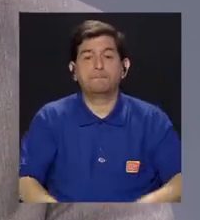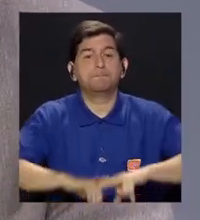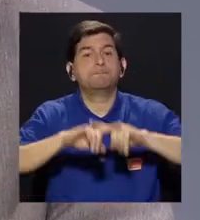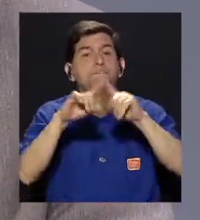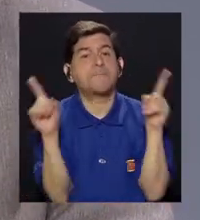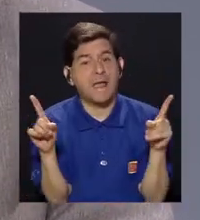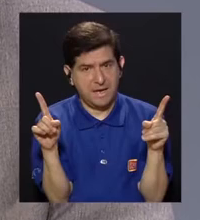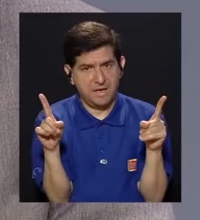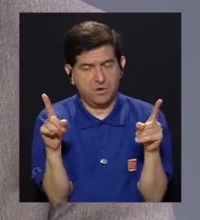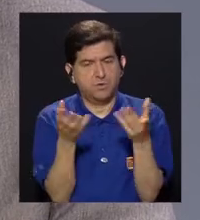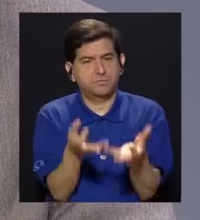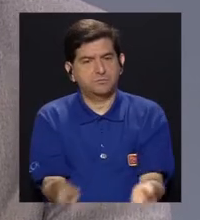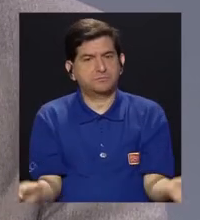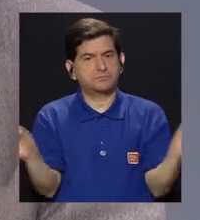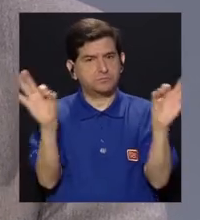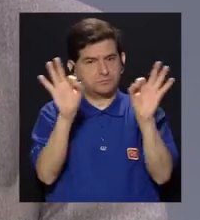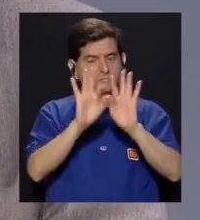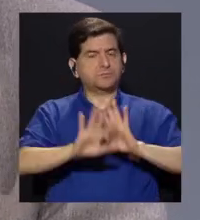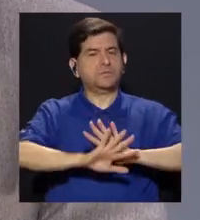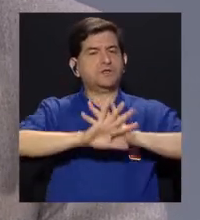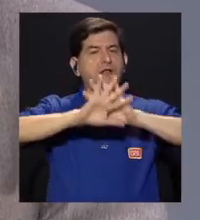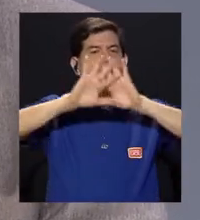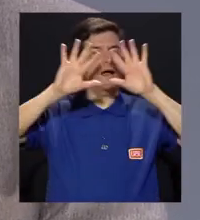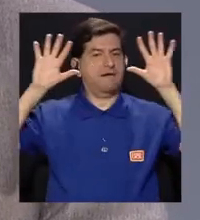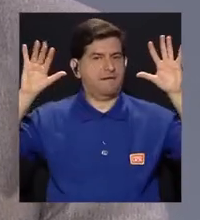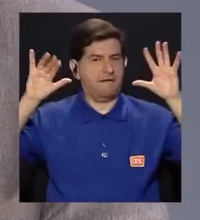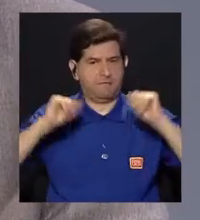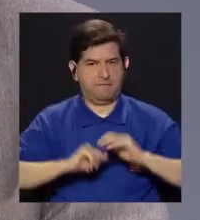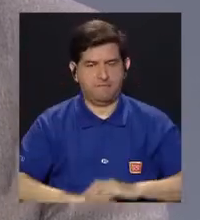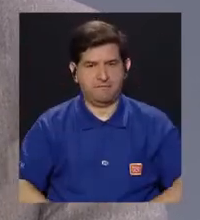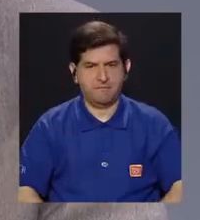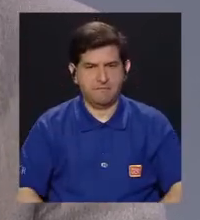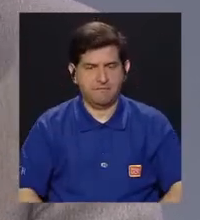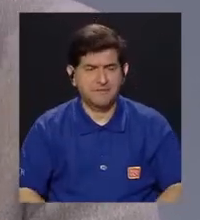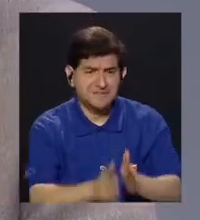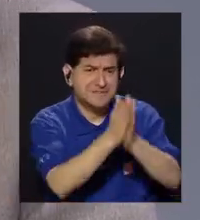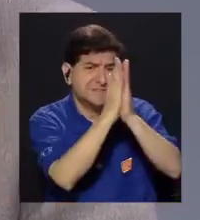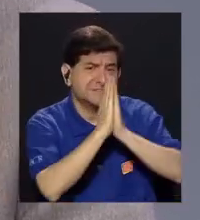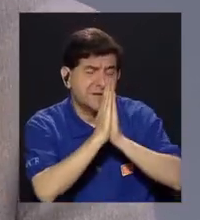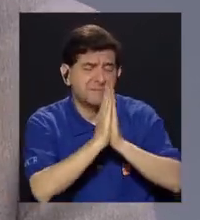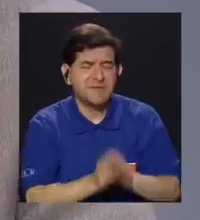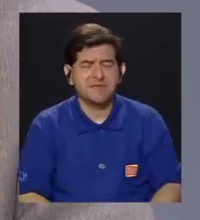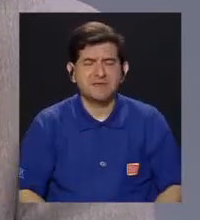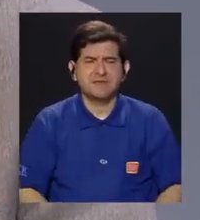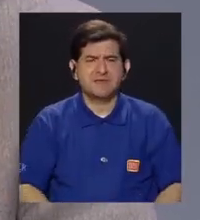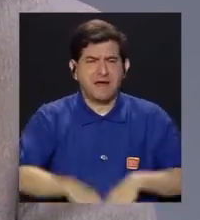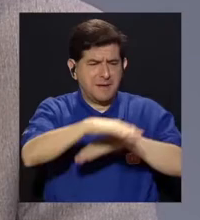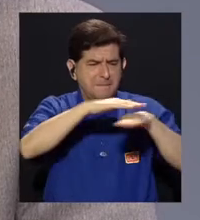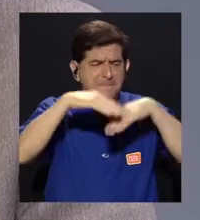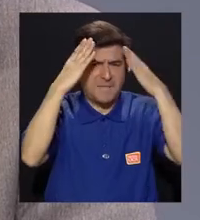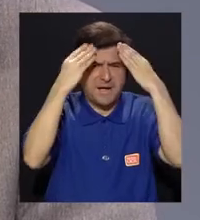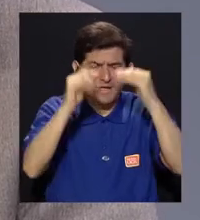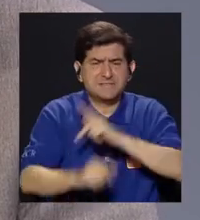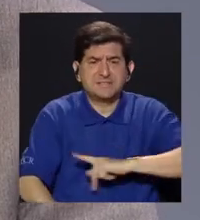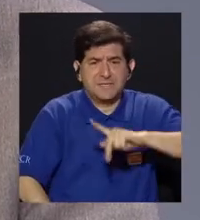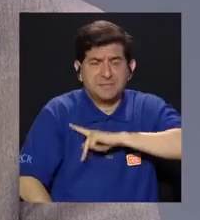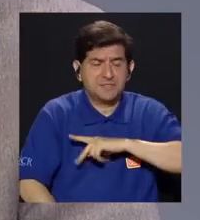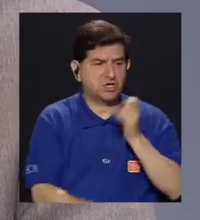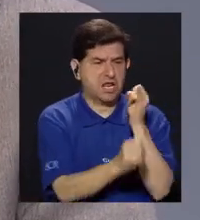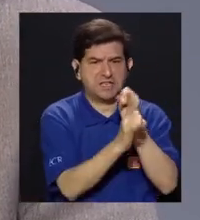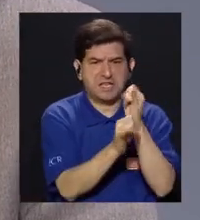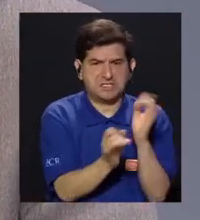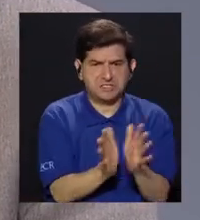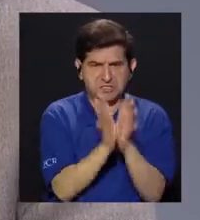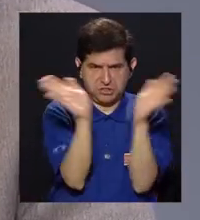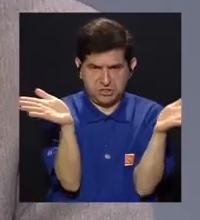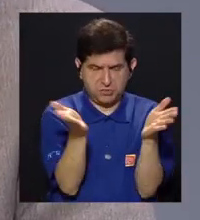pero es importante hay que aclarar que cuando se solicitan bases de datos personales de